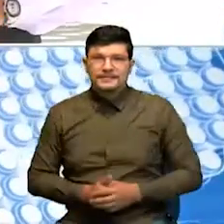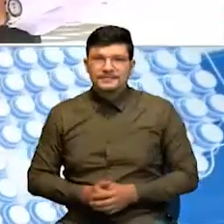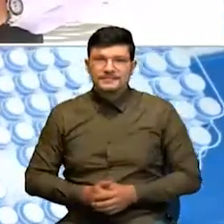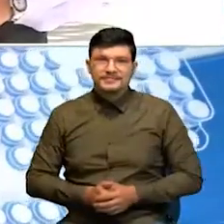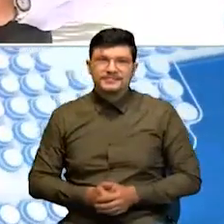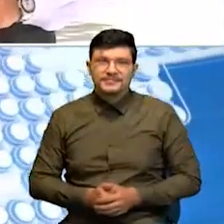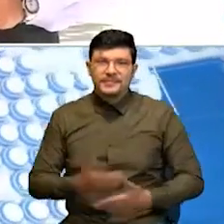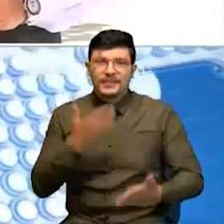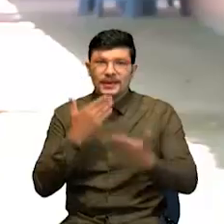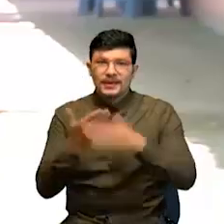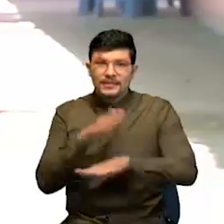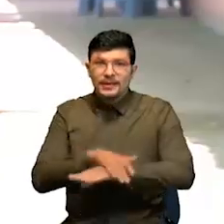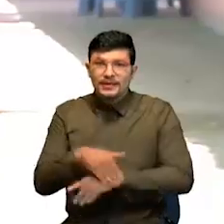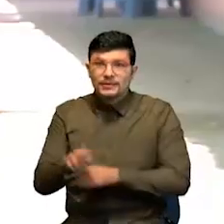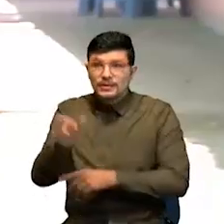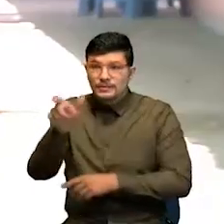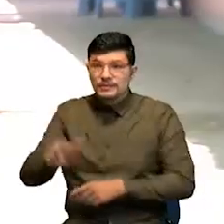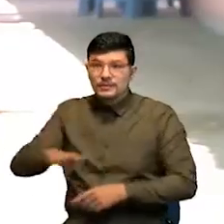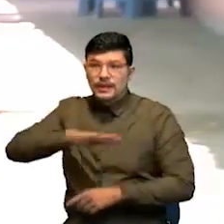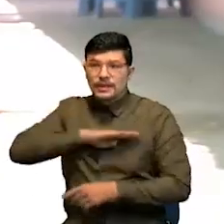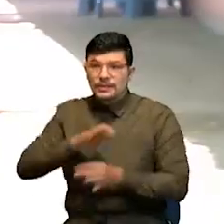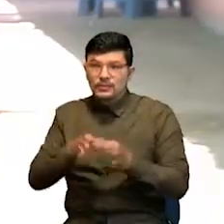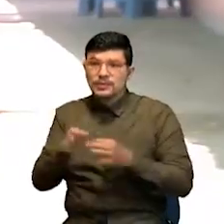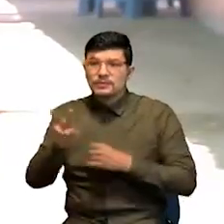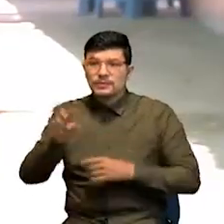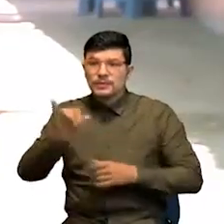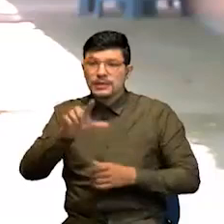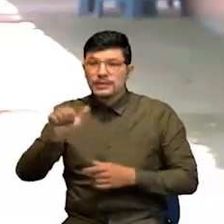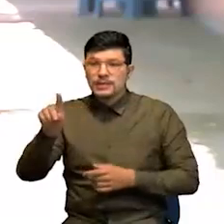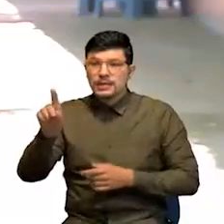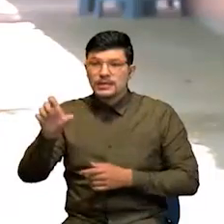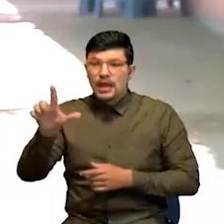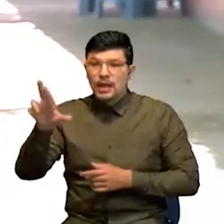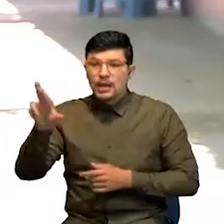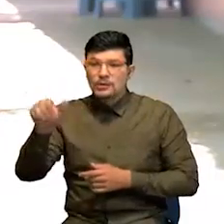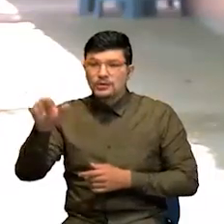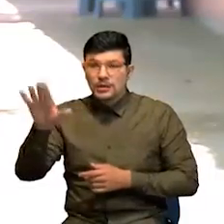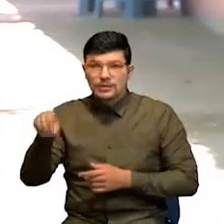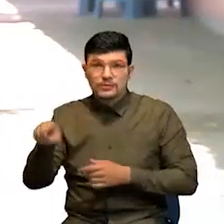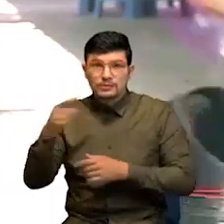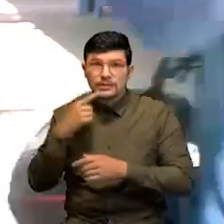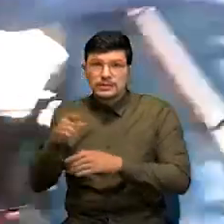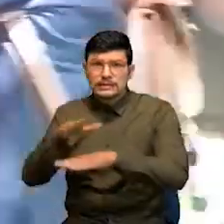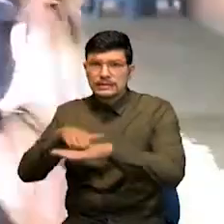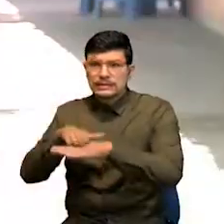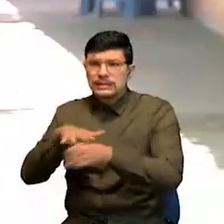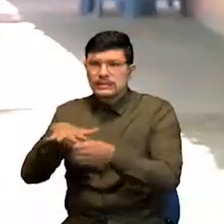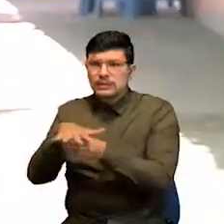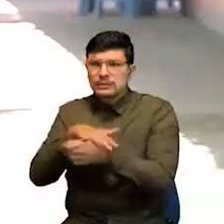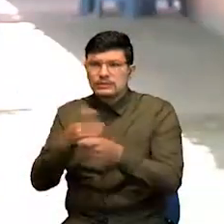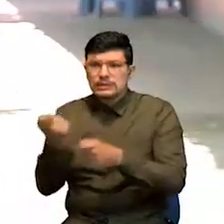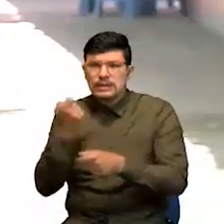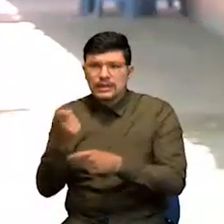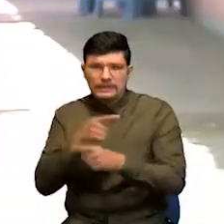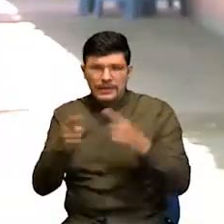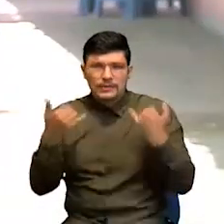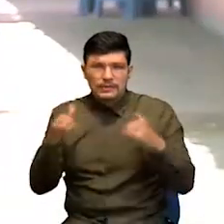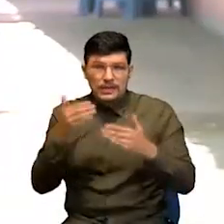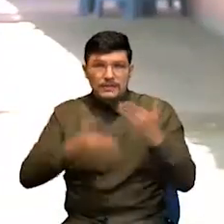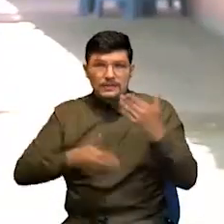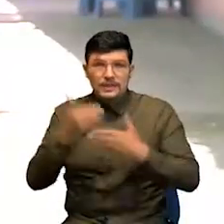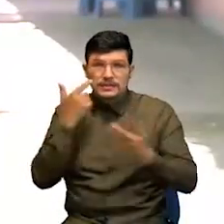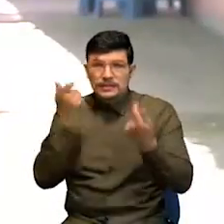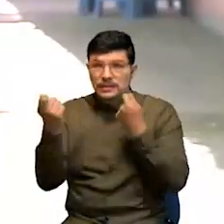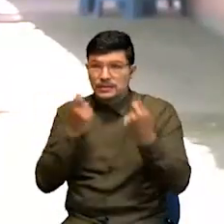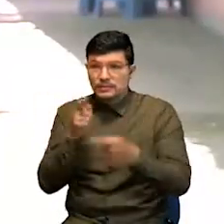buenas tardes pues el alcalde de villa de rosario ha calificado a esta situación como delicada pero ya se han gestado de unas estrategias como el aumento del pie de fuerza y